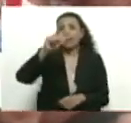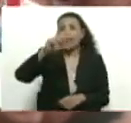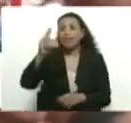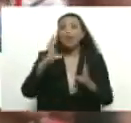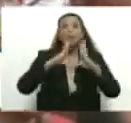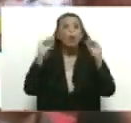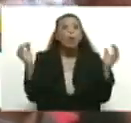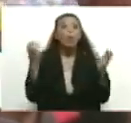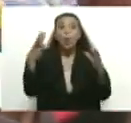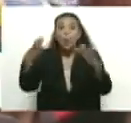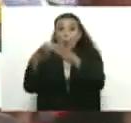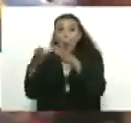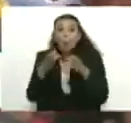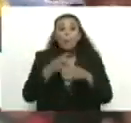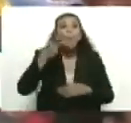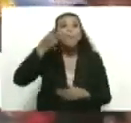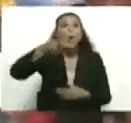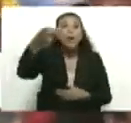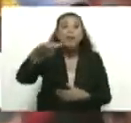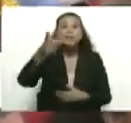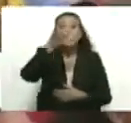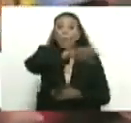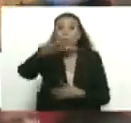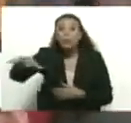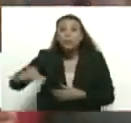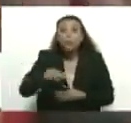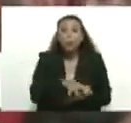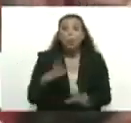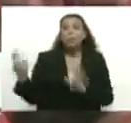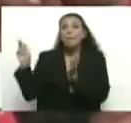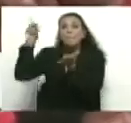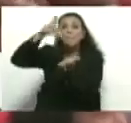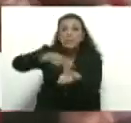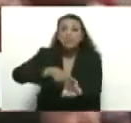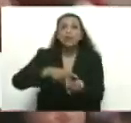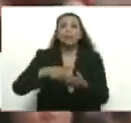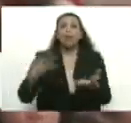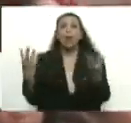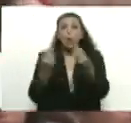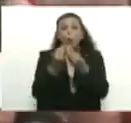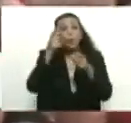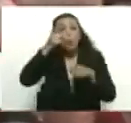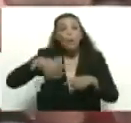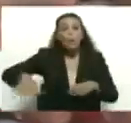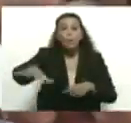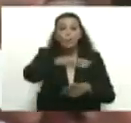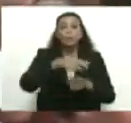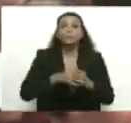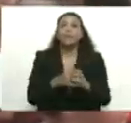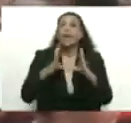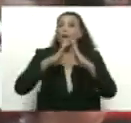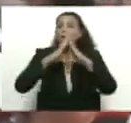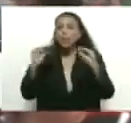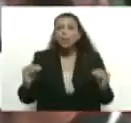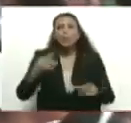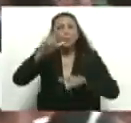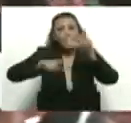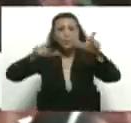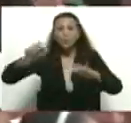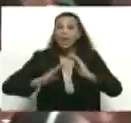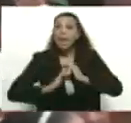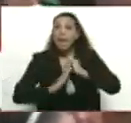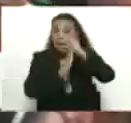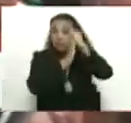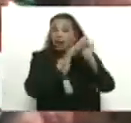equipo político regional que está aquí presente, ahí con el pueblo, y a todo este